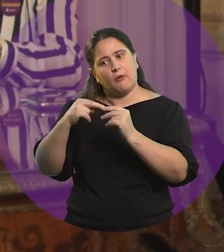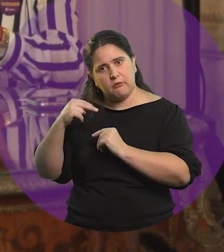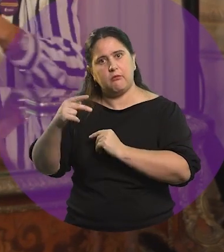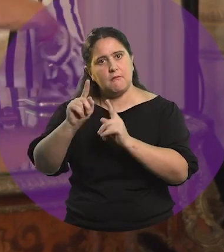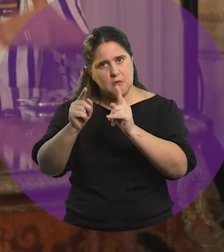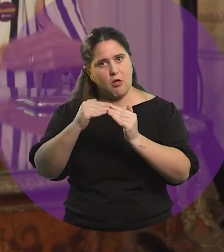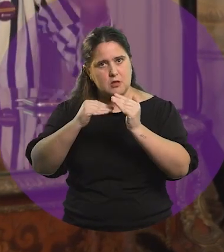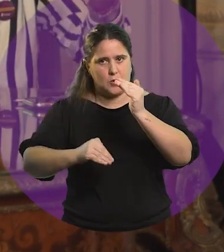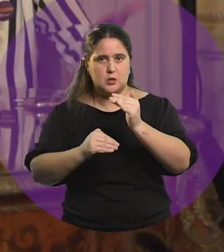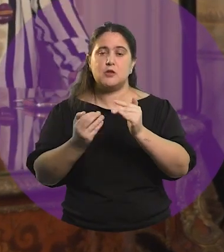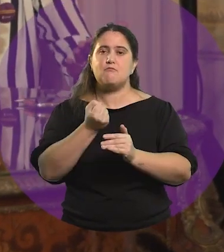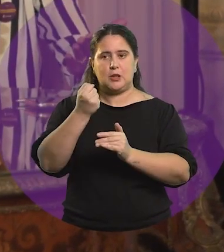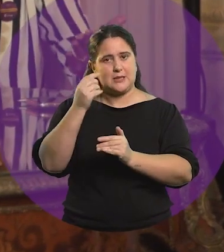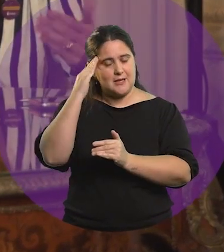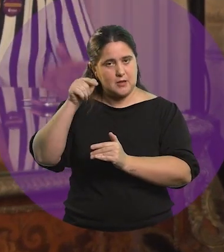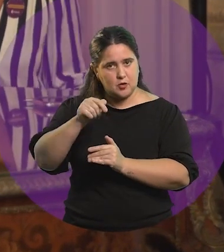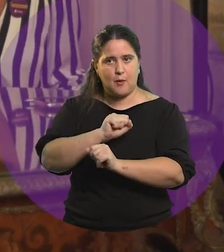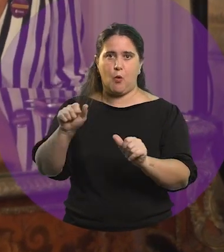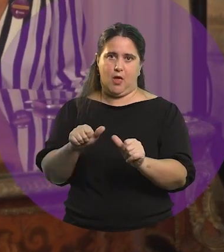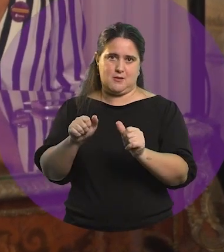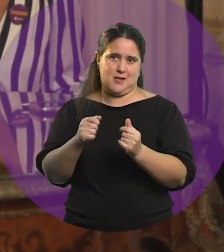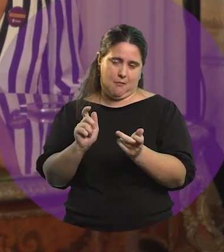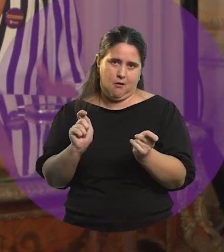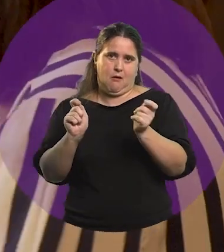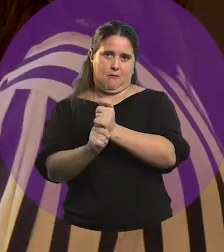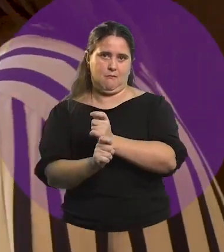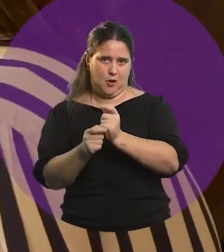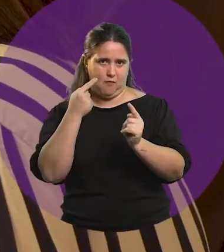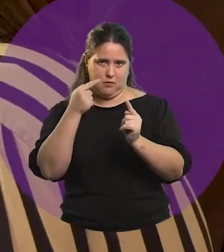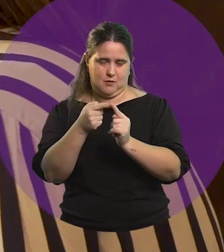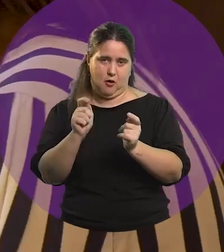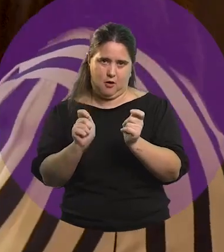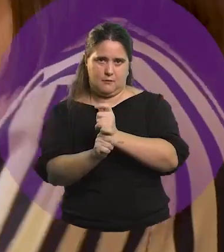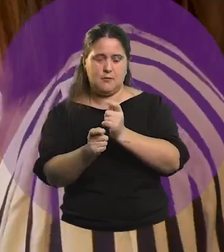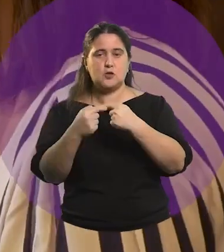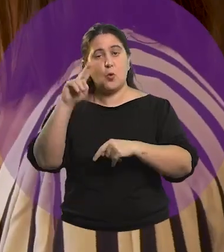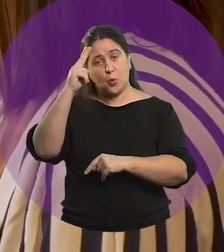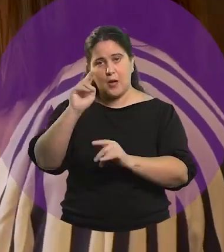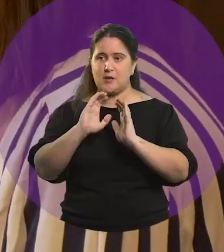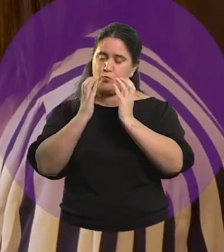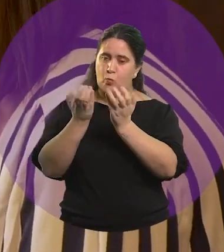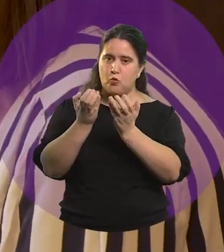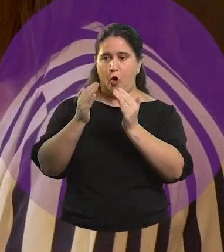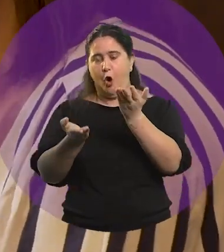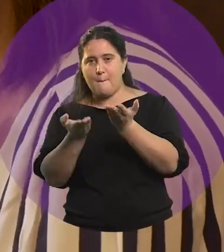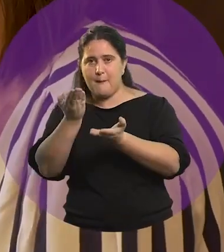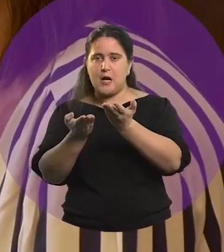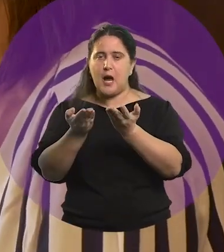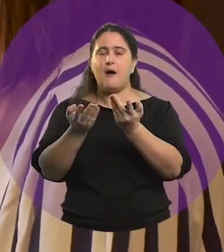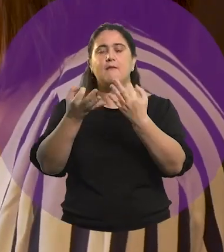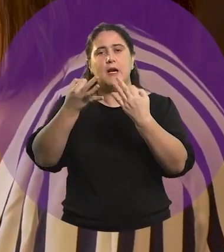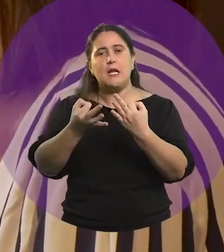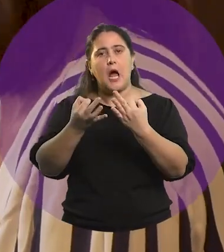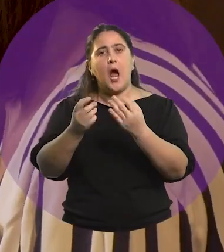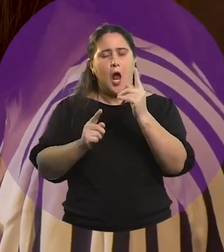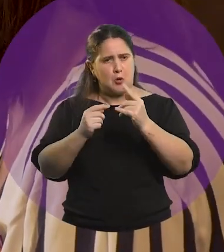mesa en estos datos para poder actuar sobre ellos. Entonces, sobre Uruguay y en relación al mundo, yo diría que tenemos muchas